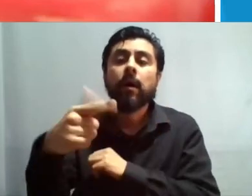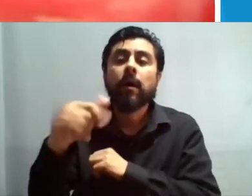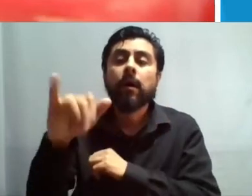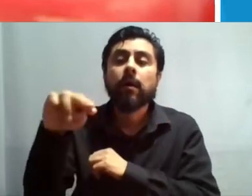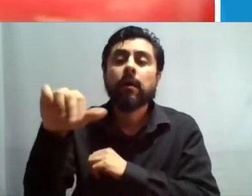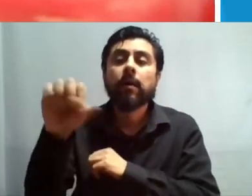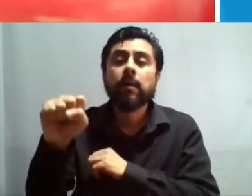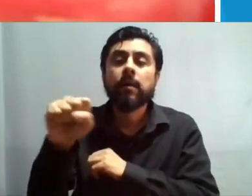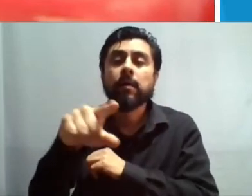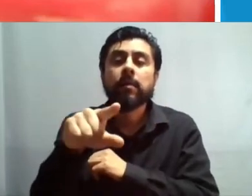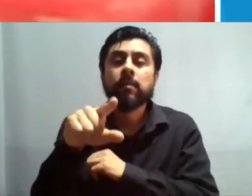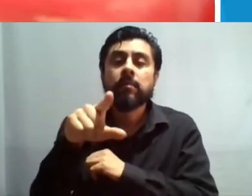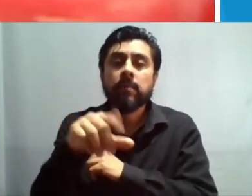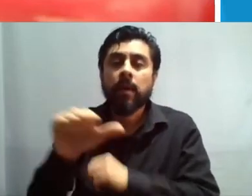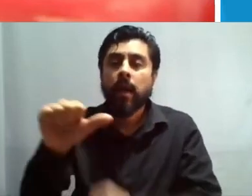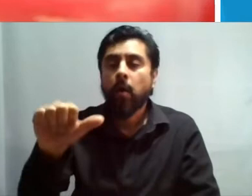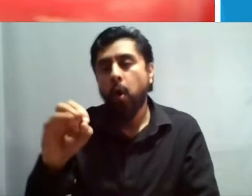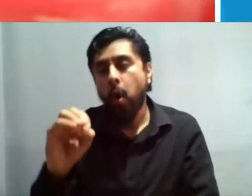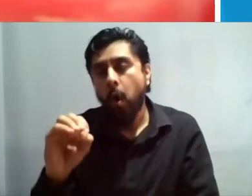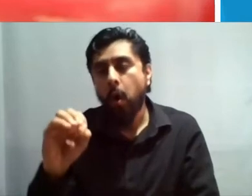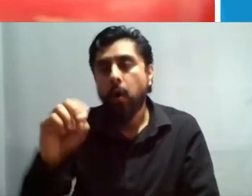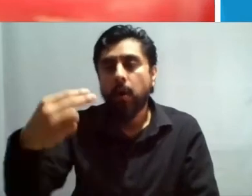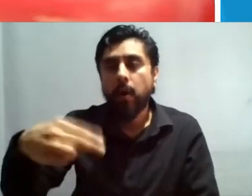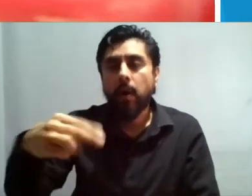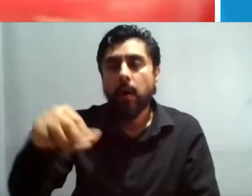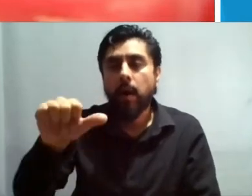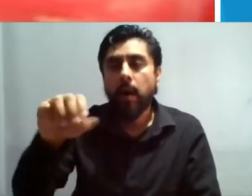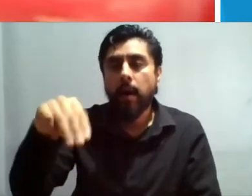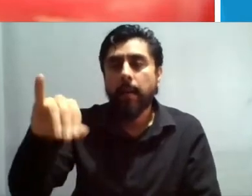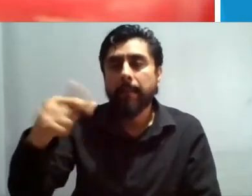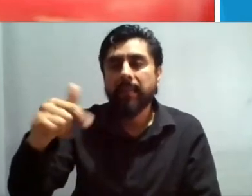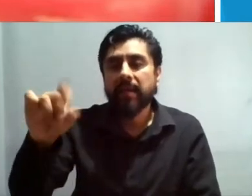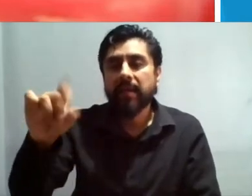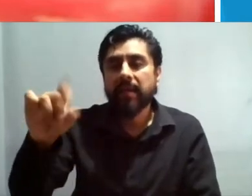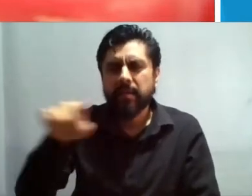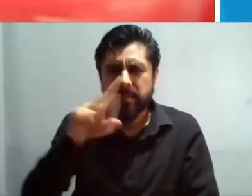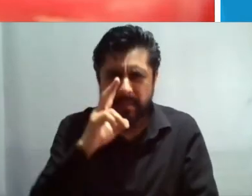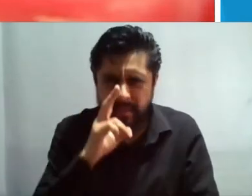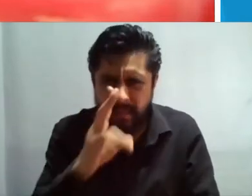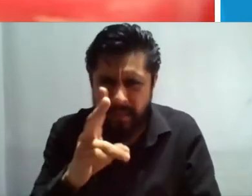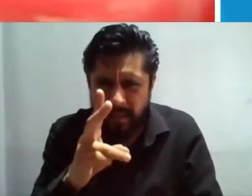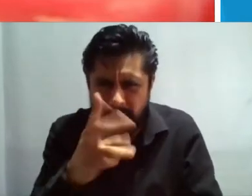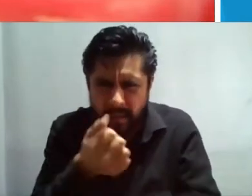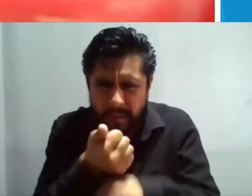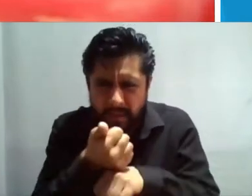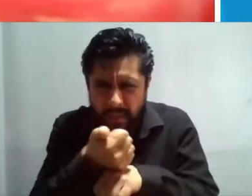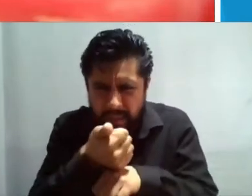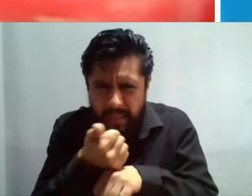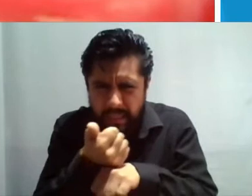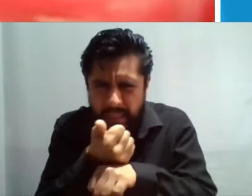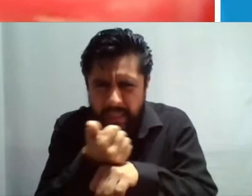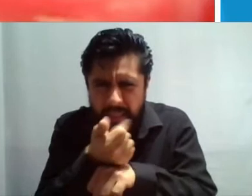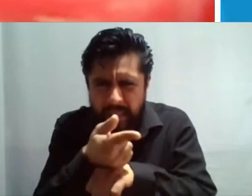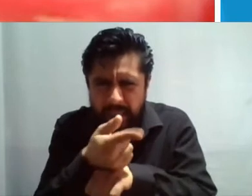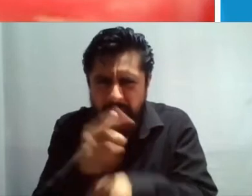como coloquialmente amígdalas y se ven llenas de pus. Este paciente tiene una infección de garganta bastante severa.